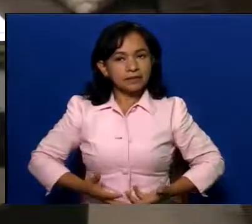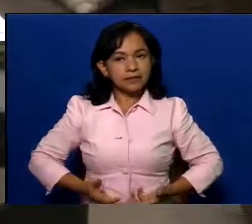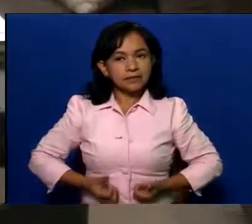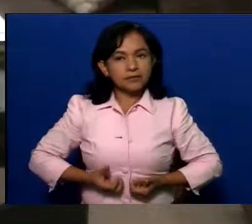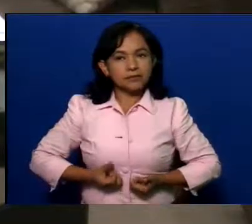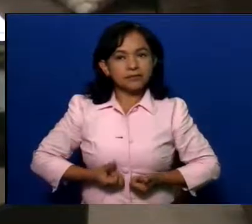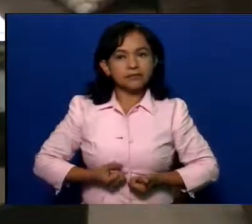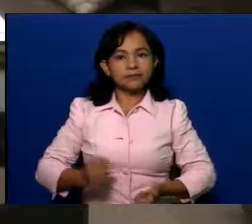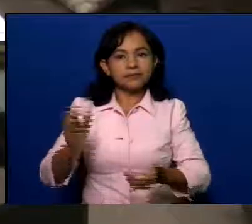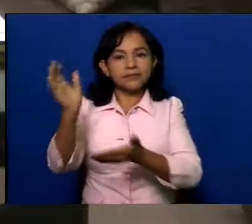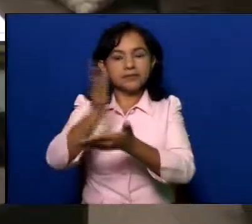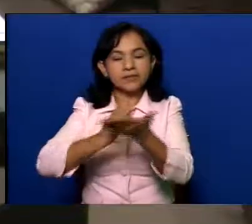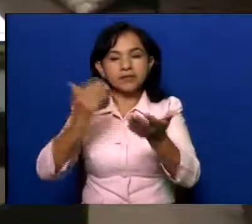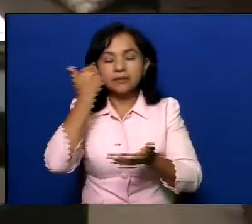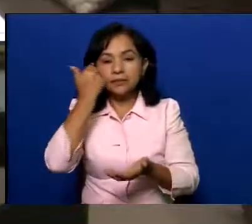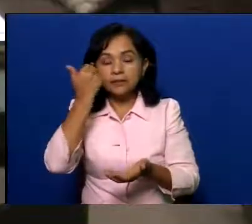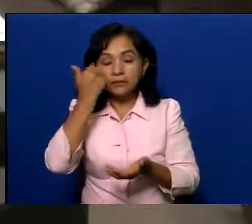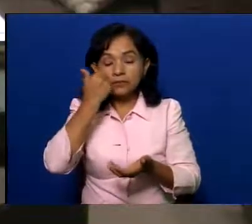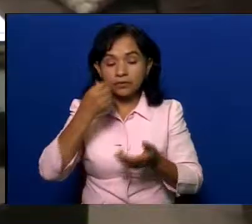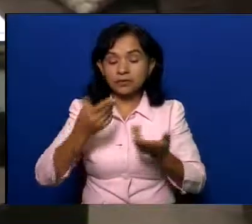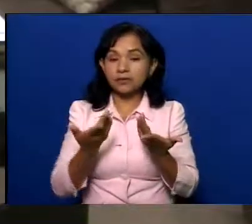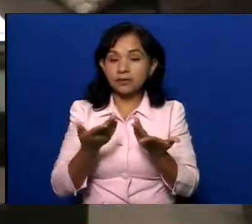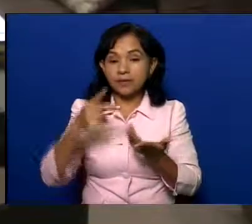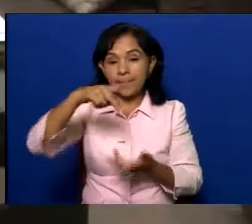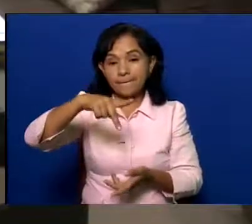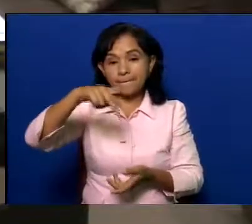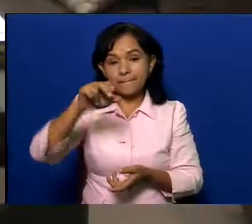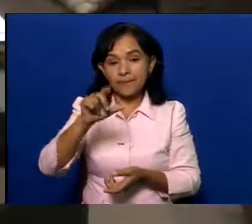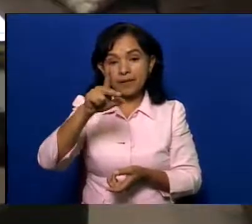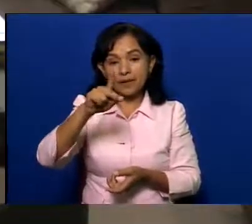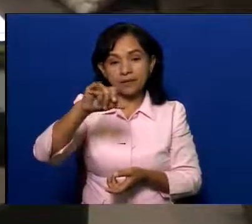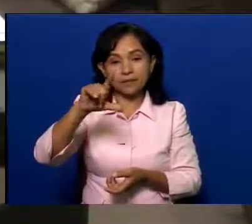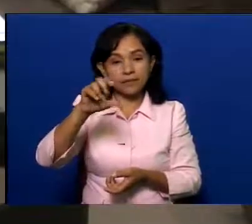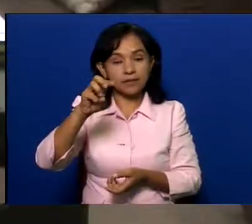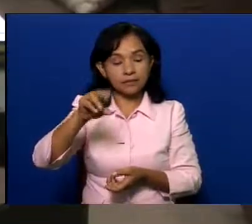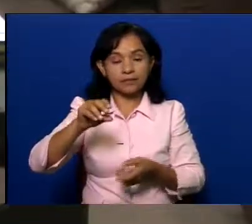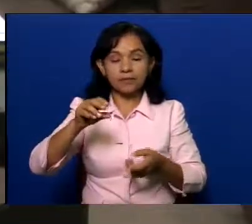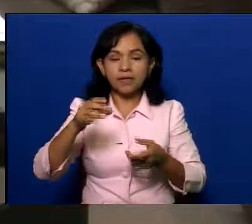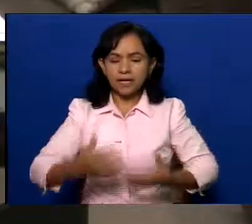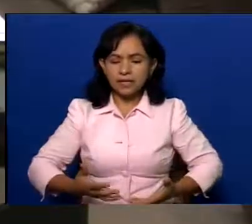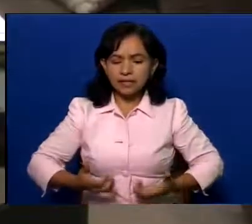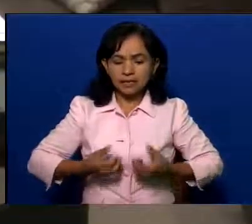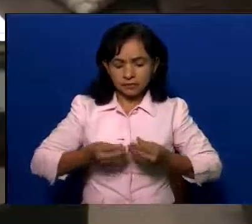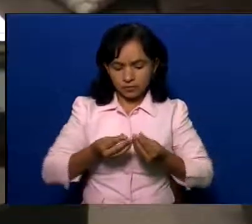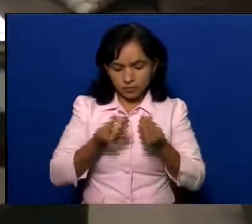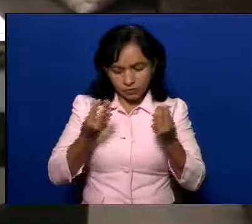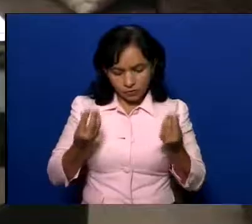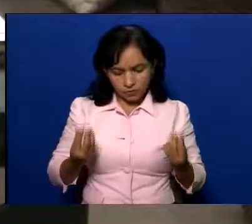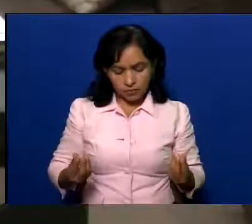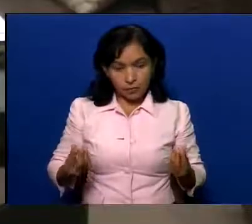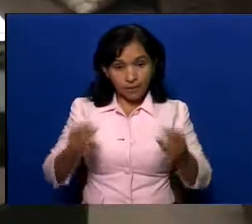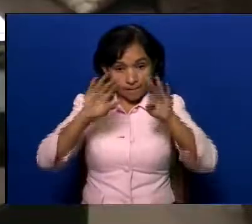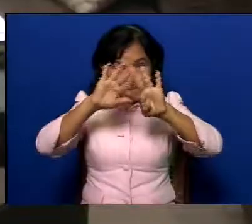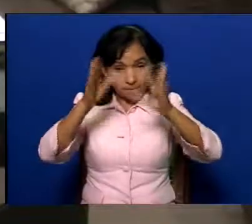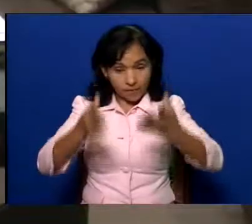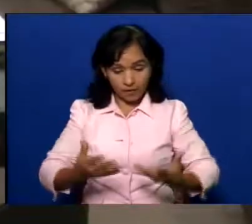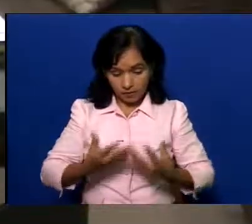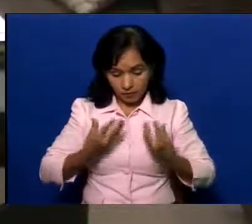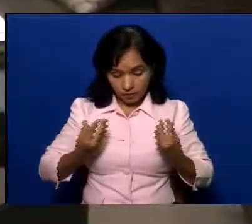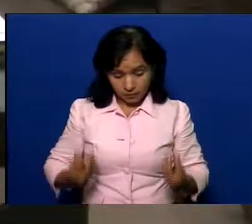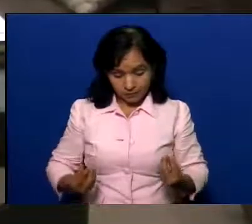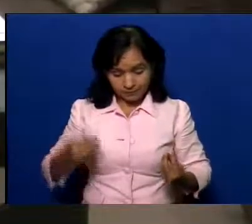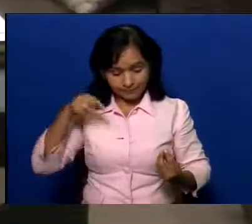infecciones crónicas del virus del papiloma humano que está vinculado con el cáncer cervicuterino, pero también tenemos